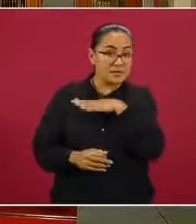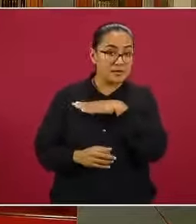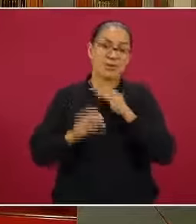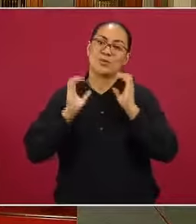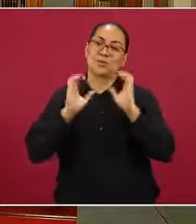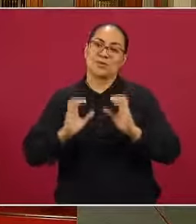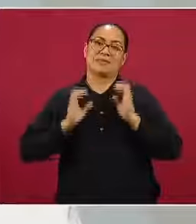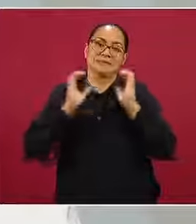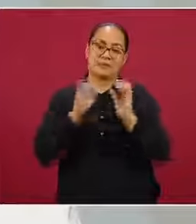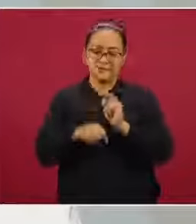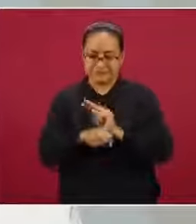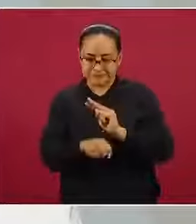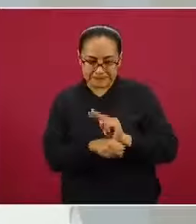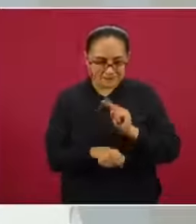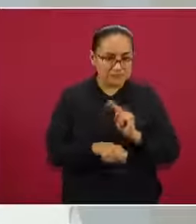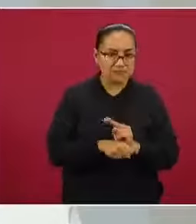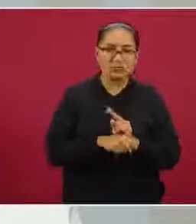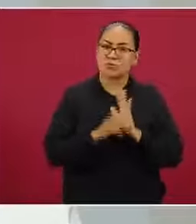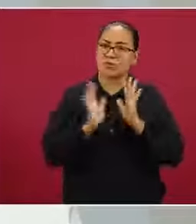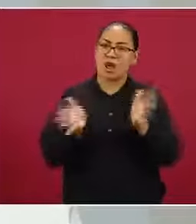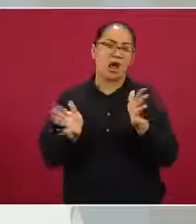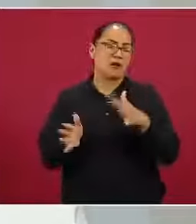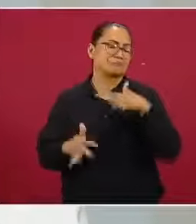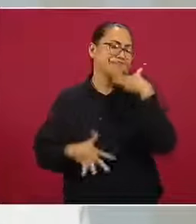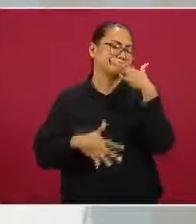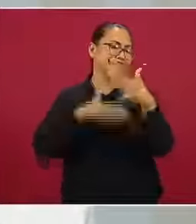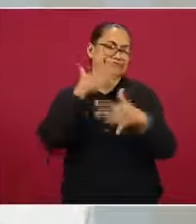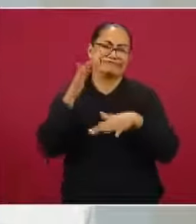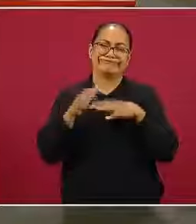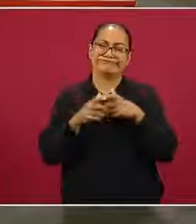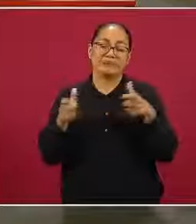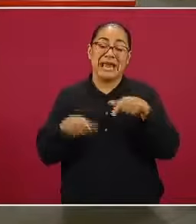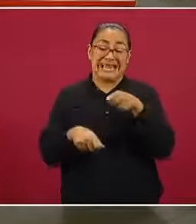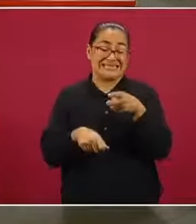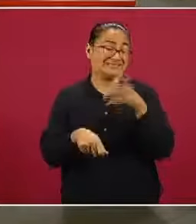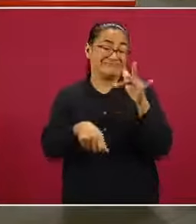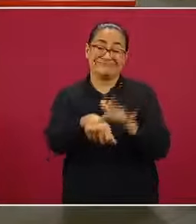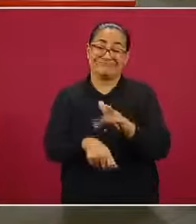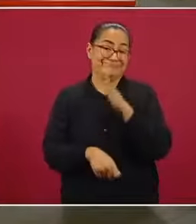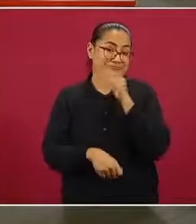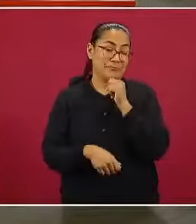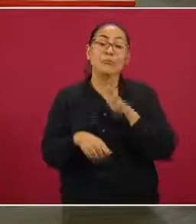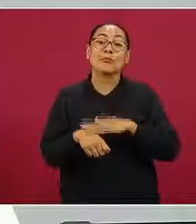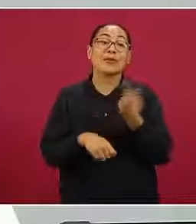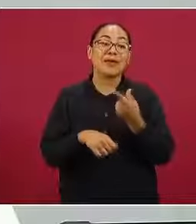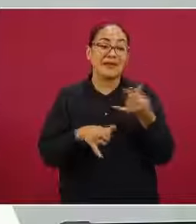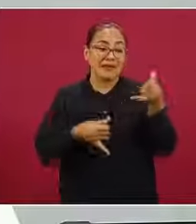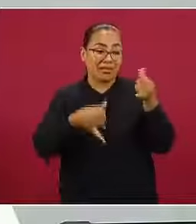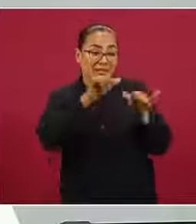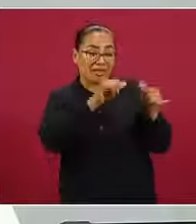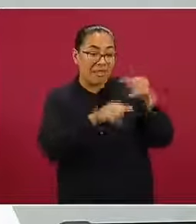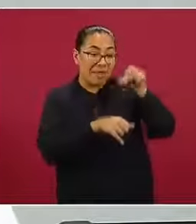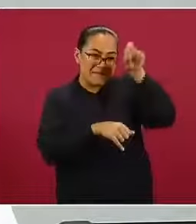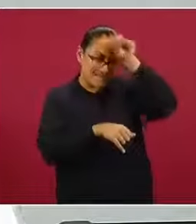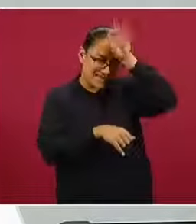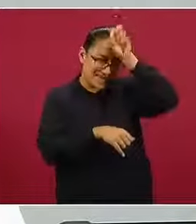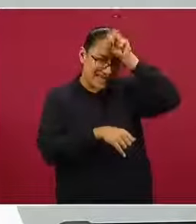agua que están altamente contaminadas con minerales de productos de minería o de productos industriales de diferentes